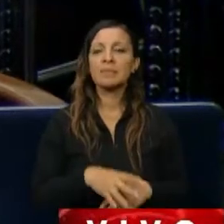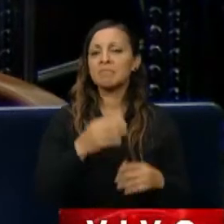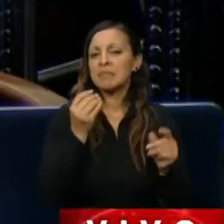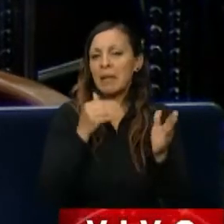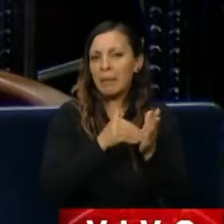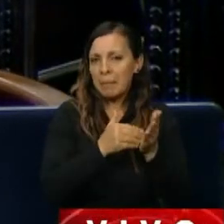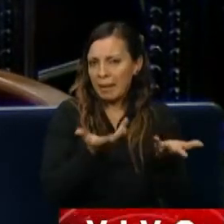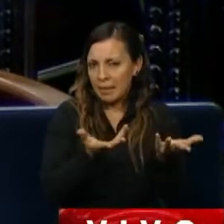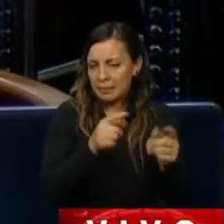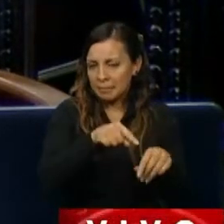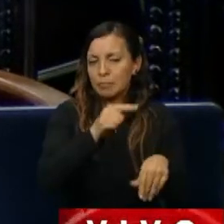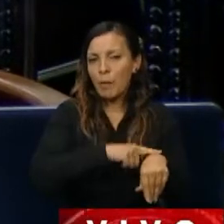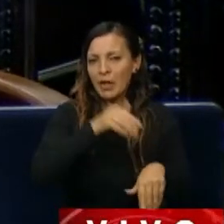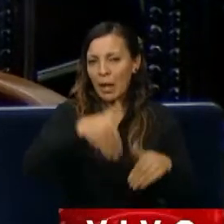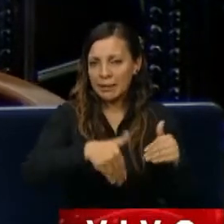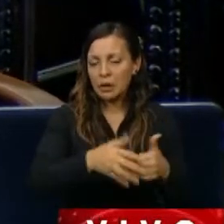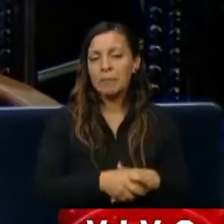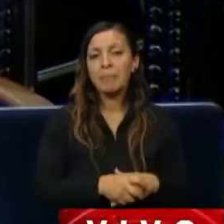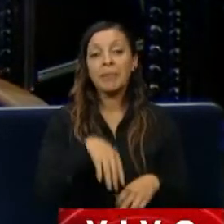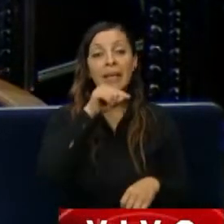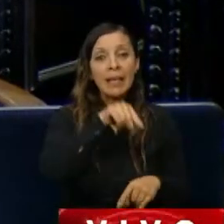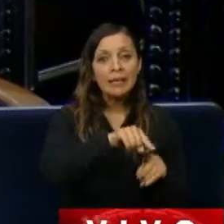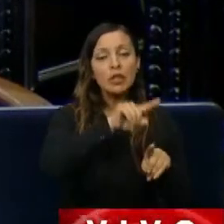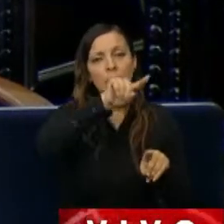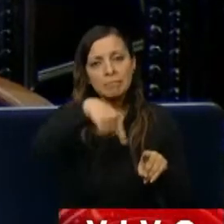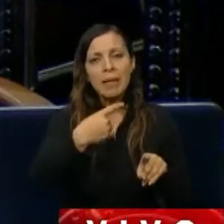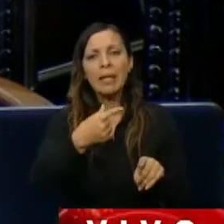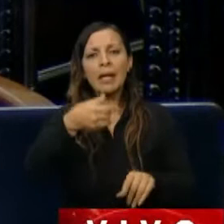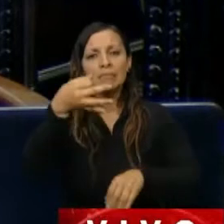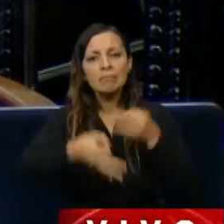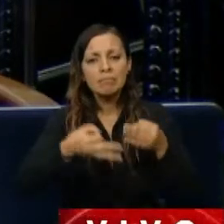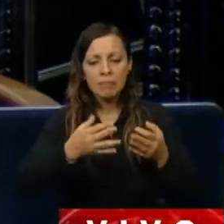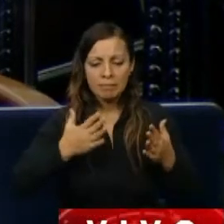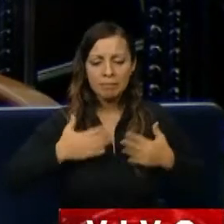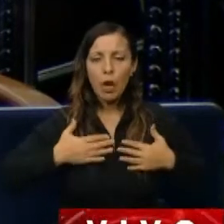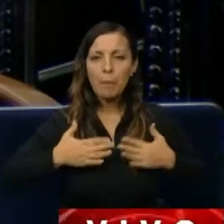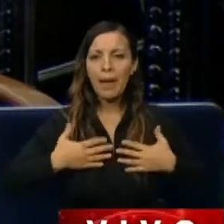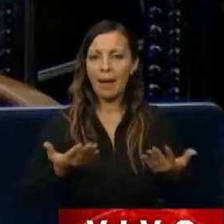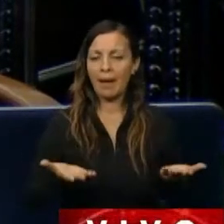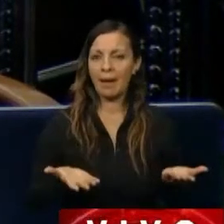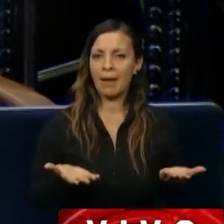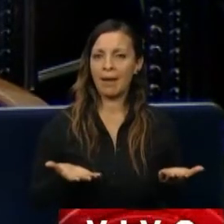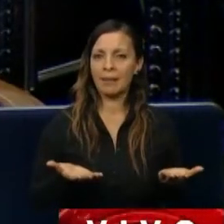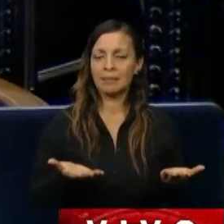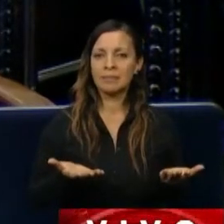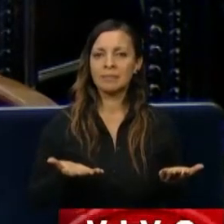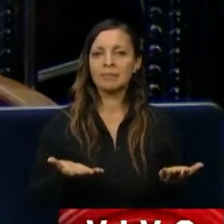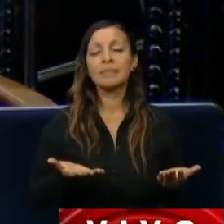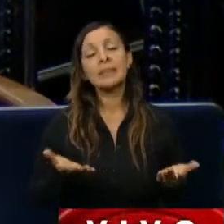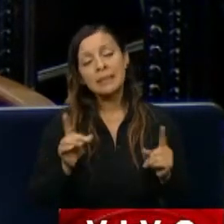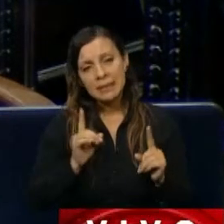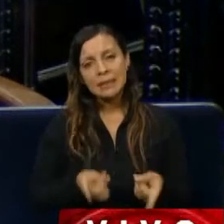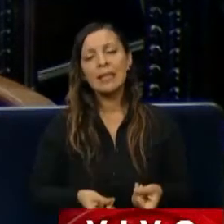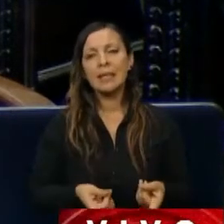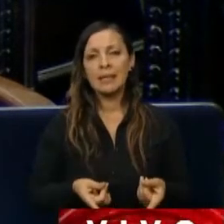en discusión, y eso supone una evaluación y una decisión autónoma. Por supuesto que, como se